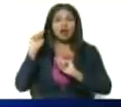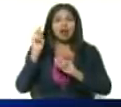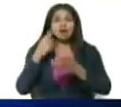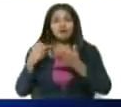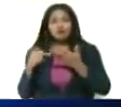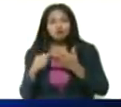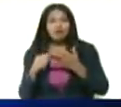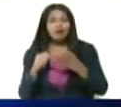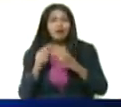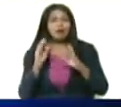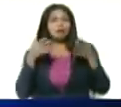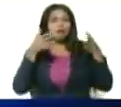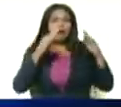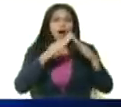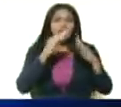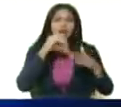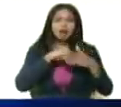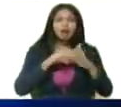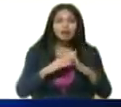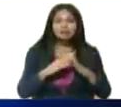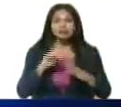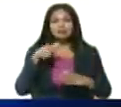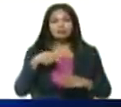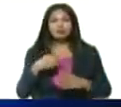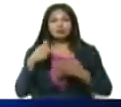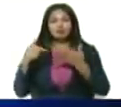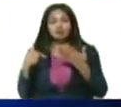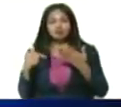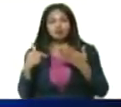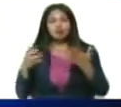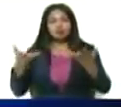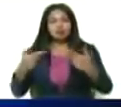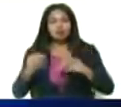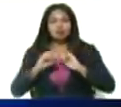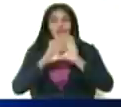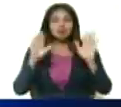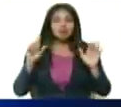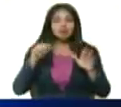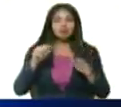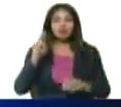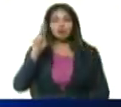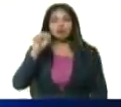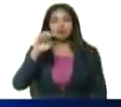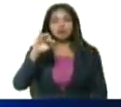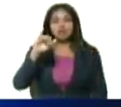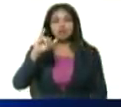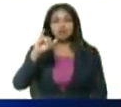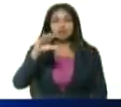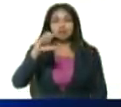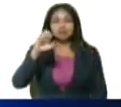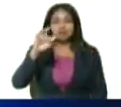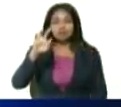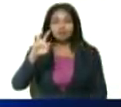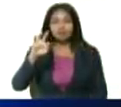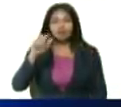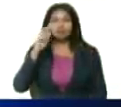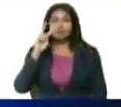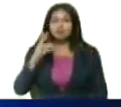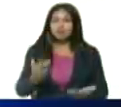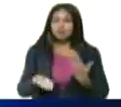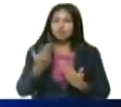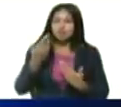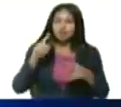el tratamiento de la escuela en el hogar, una serie de kits que recibimos esta mañana de la UNICEF también han sido bastante